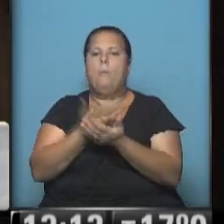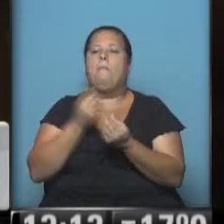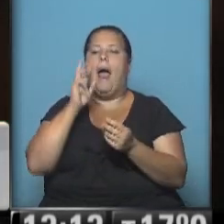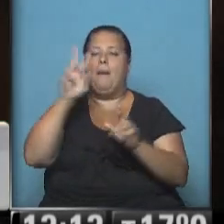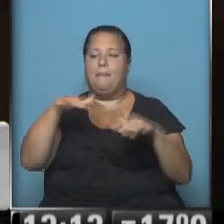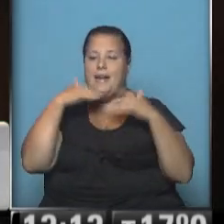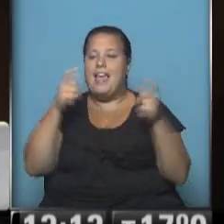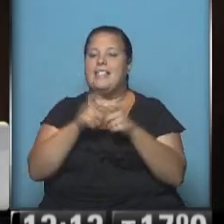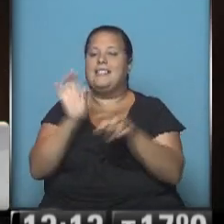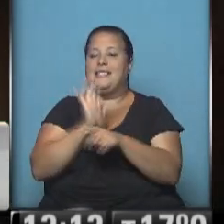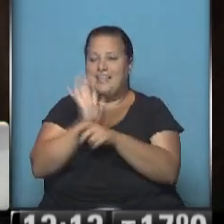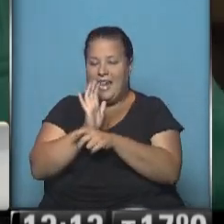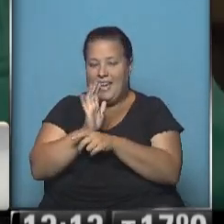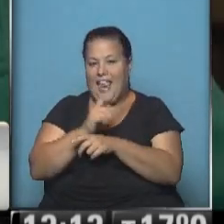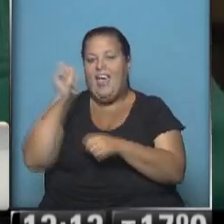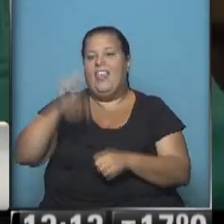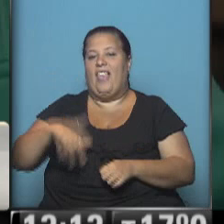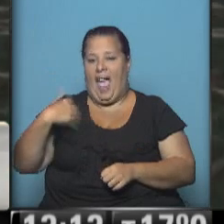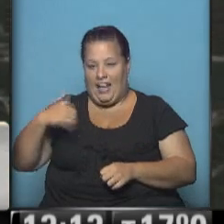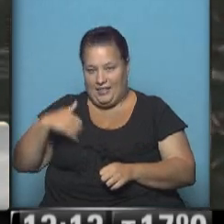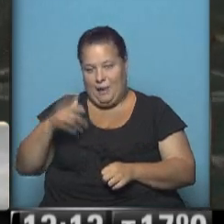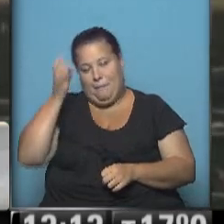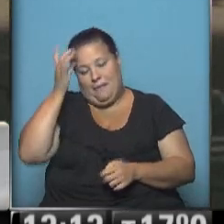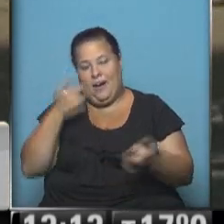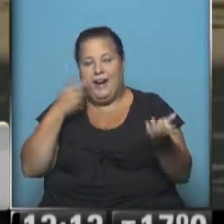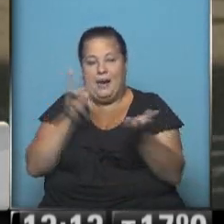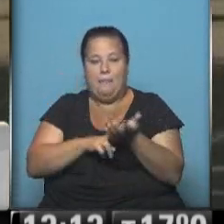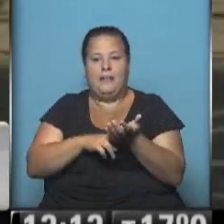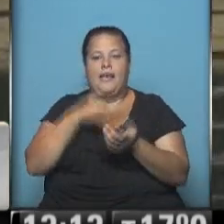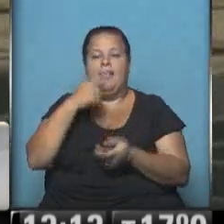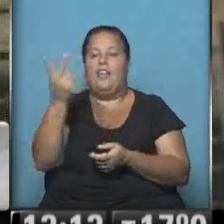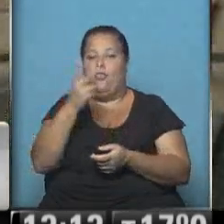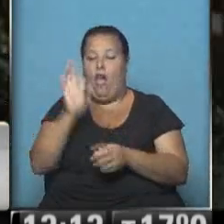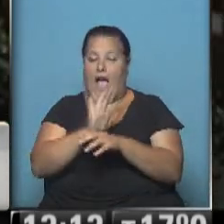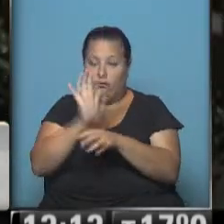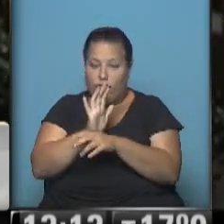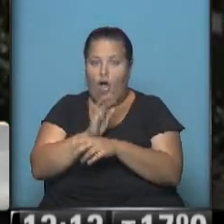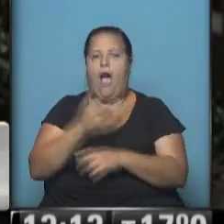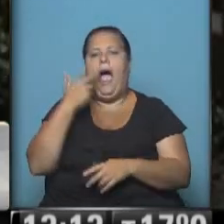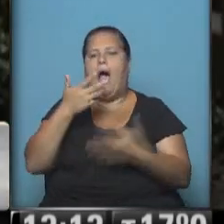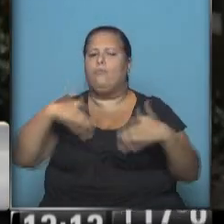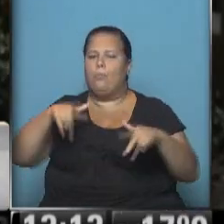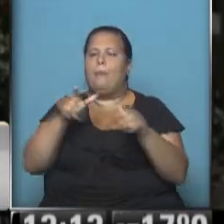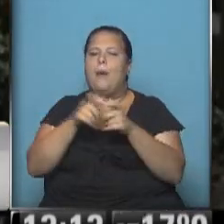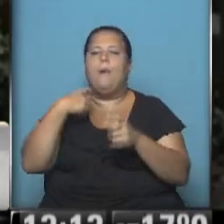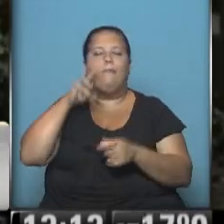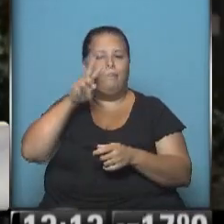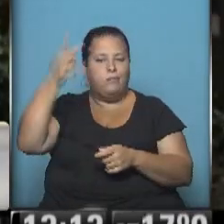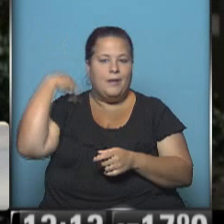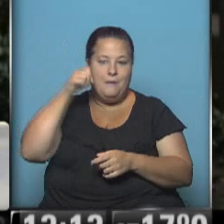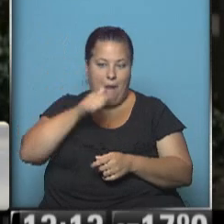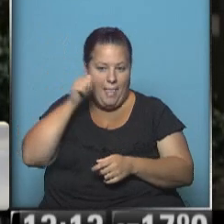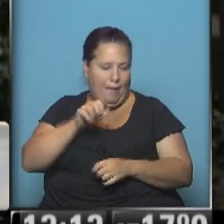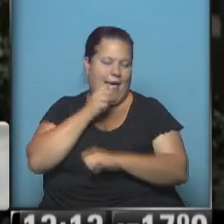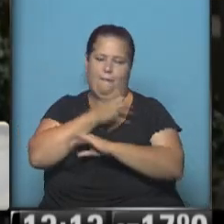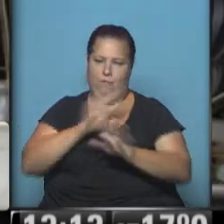ir al cine, a ver cine, propuestas locales, perdón por la redundancia. Esteban Lamote, Julieta Silverberg, hemos hablado mucho de esta película porque la vimos en Mar del Plata y